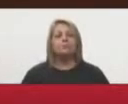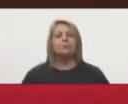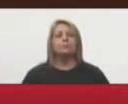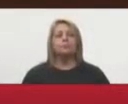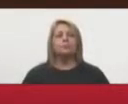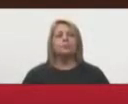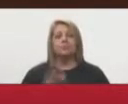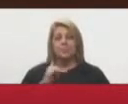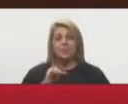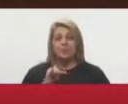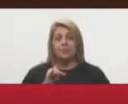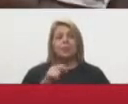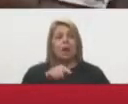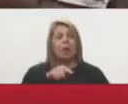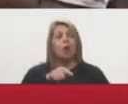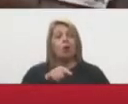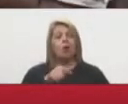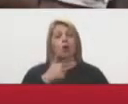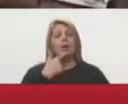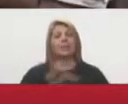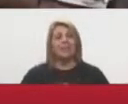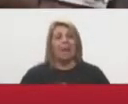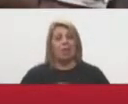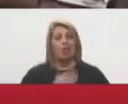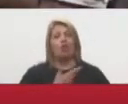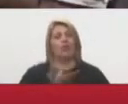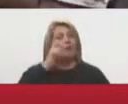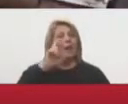tiene la palabra la senadora Fernández Agasti.